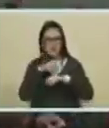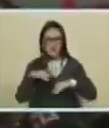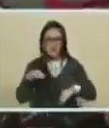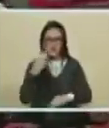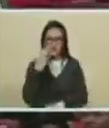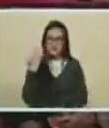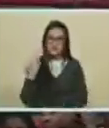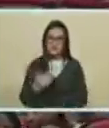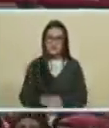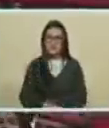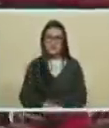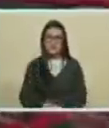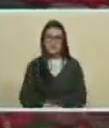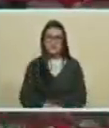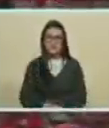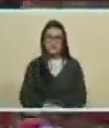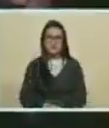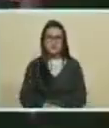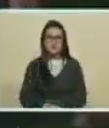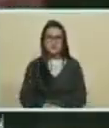te bendiga. Dame este papel.